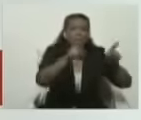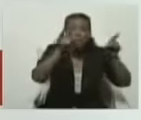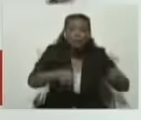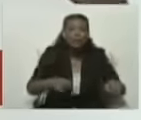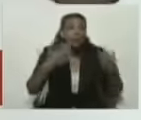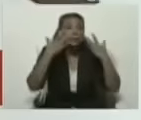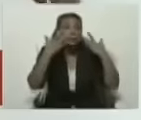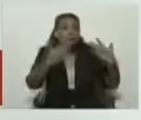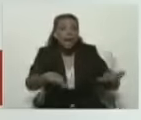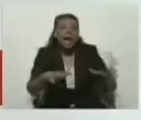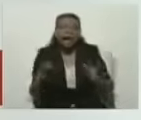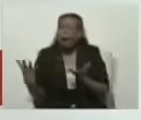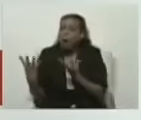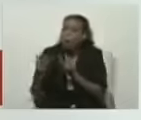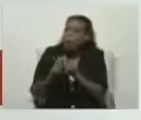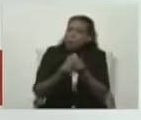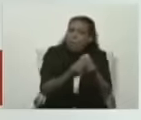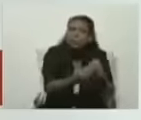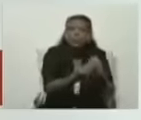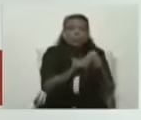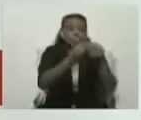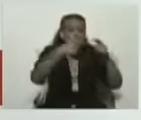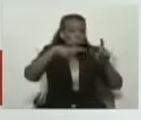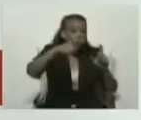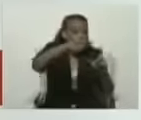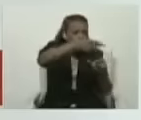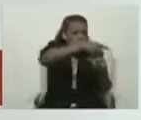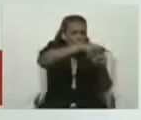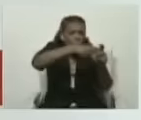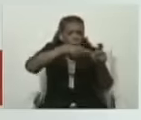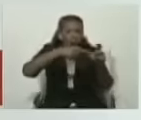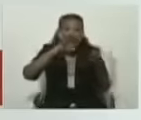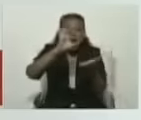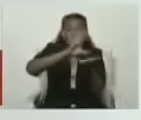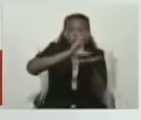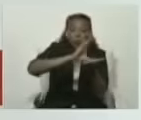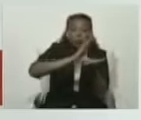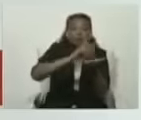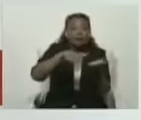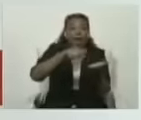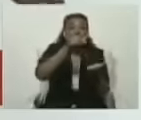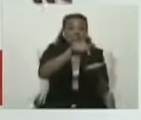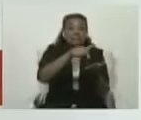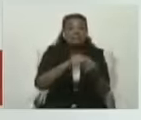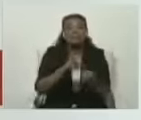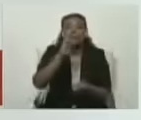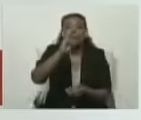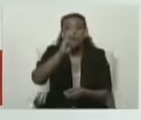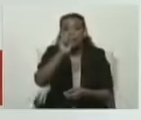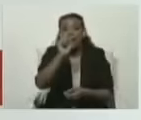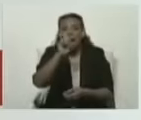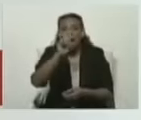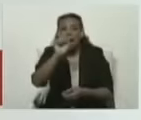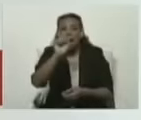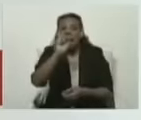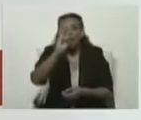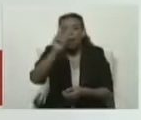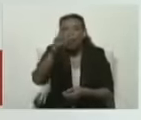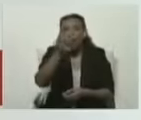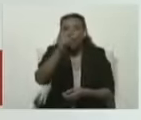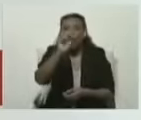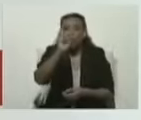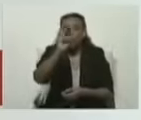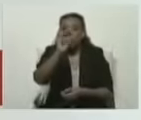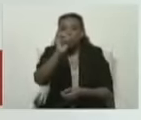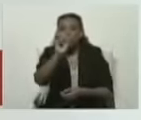que acompañaron a la entrada de la ciudad al presidente Nicolás Maduro y luego un